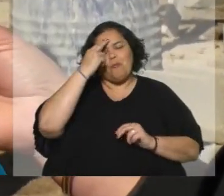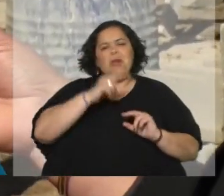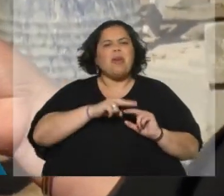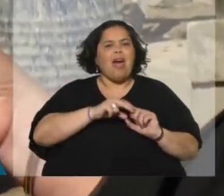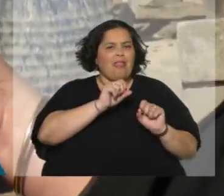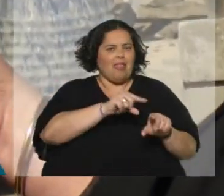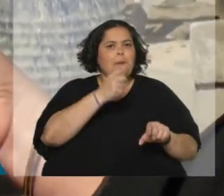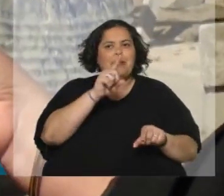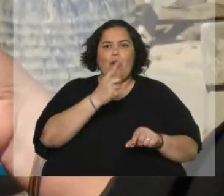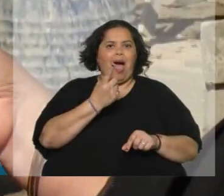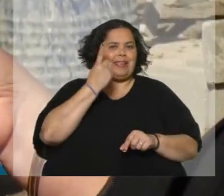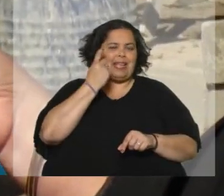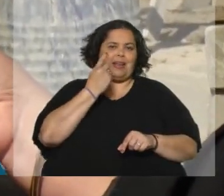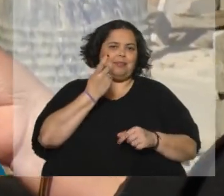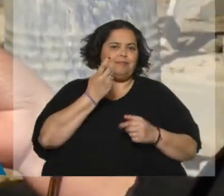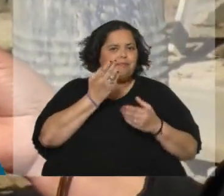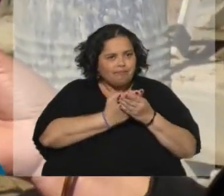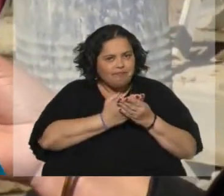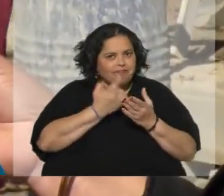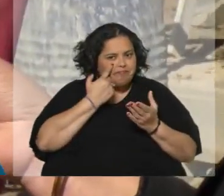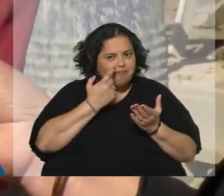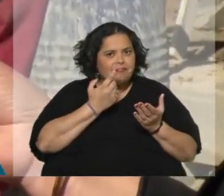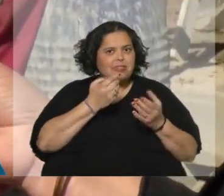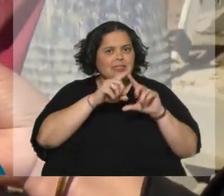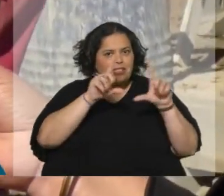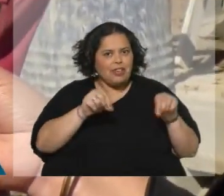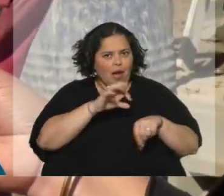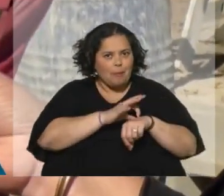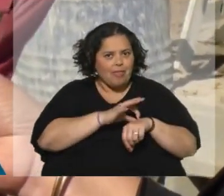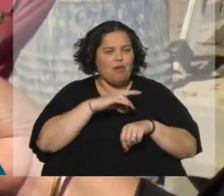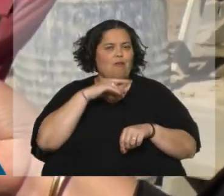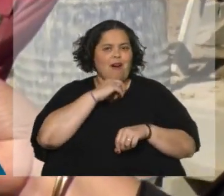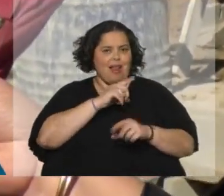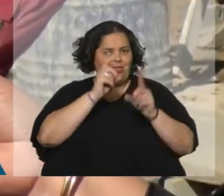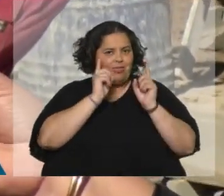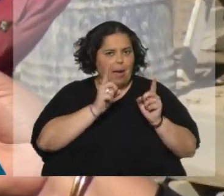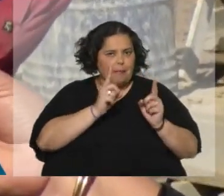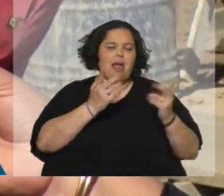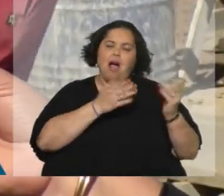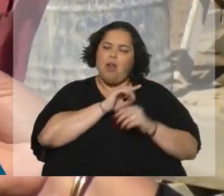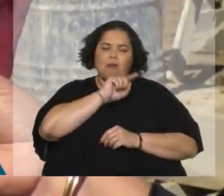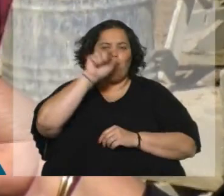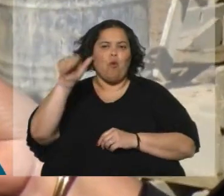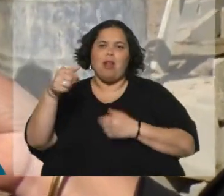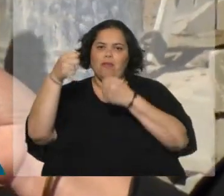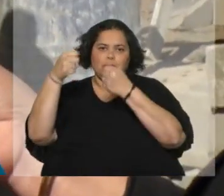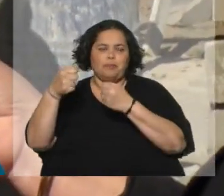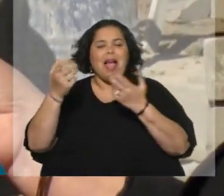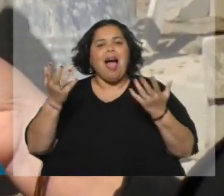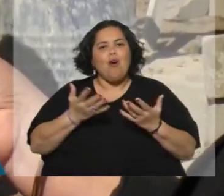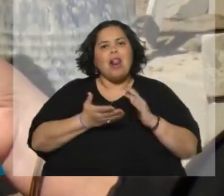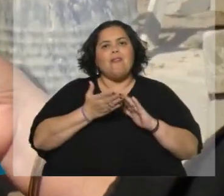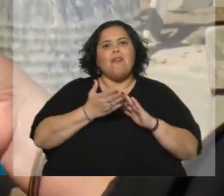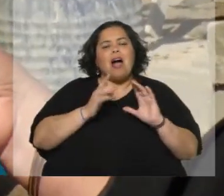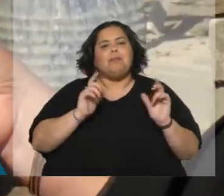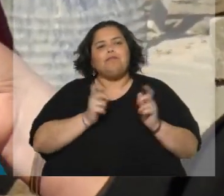el día ayer la justicia dispuso que retornara al establecimiento Hoy está en el centro de ingreso para que la junta nacional decida